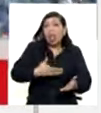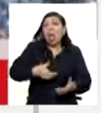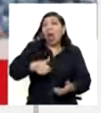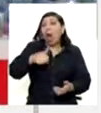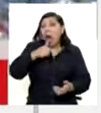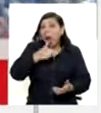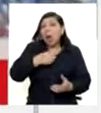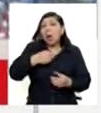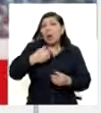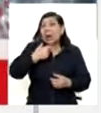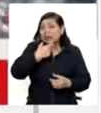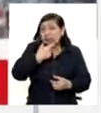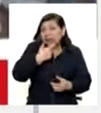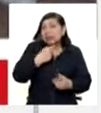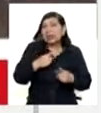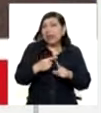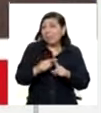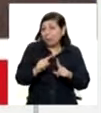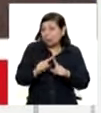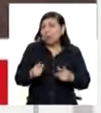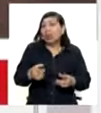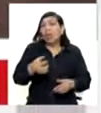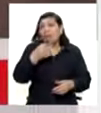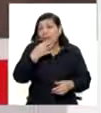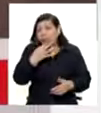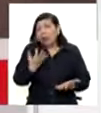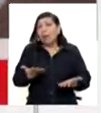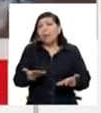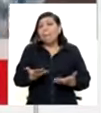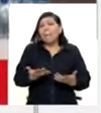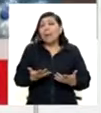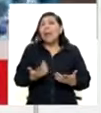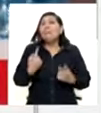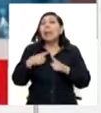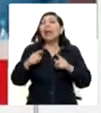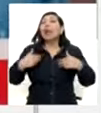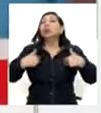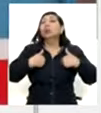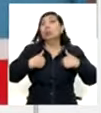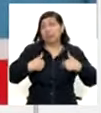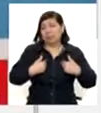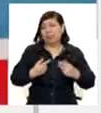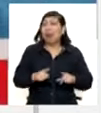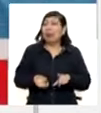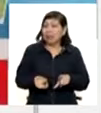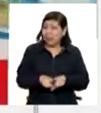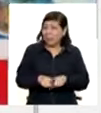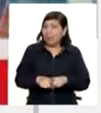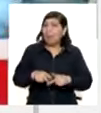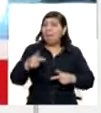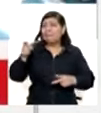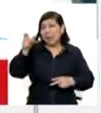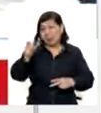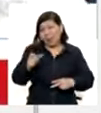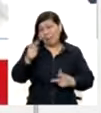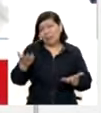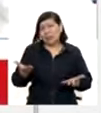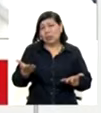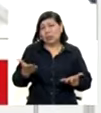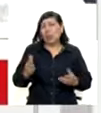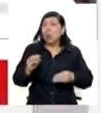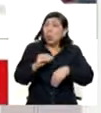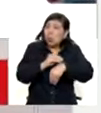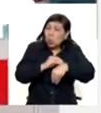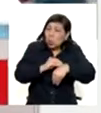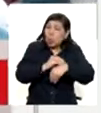de agua, galletas, pero también medicamentos, obviamente veterinarios, pero también humanos, porque evidentemente elementos para